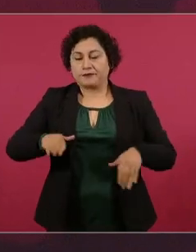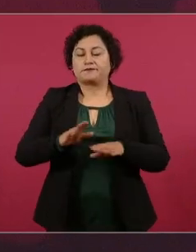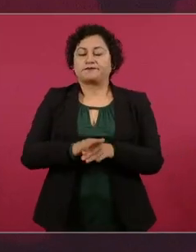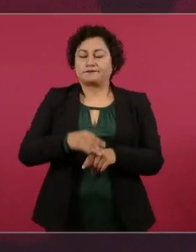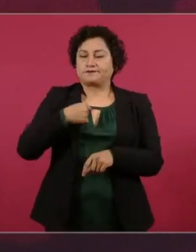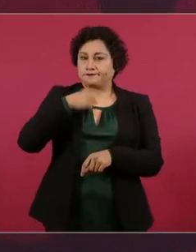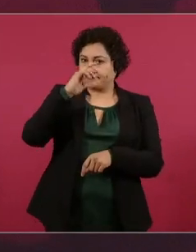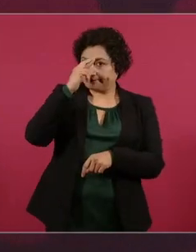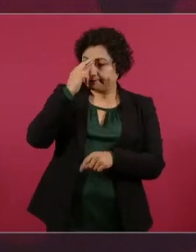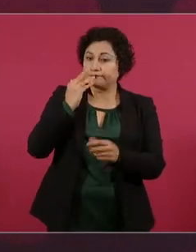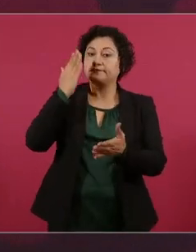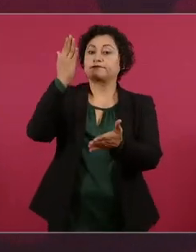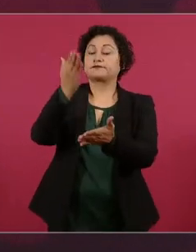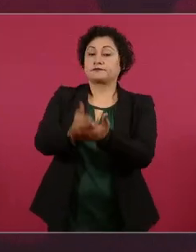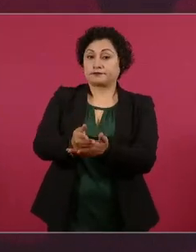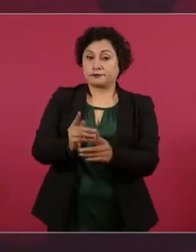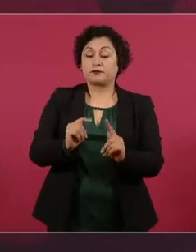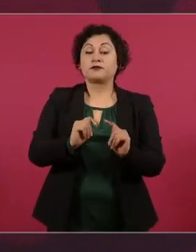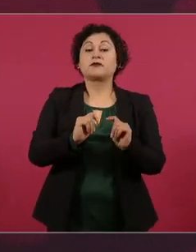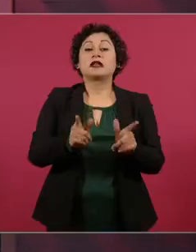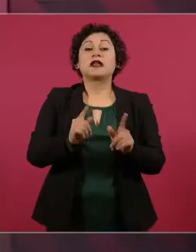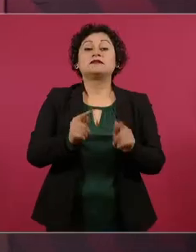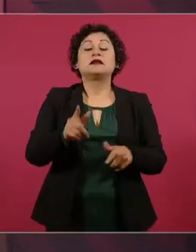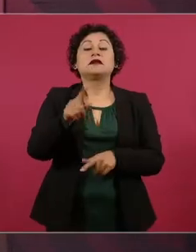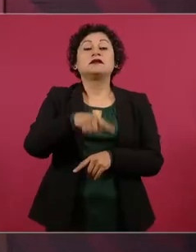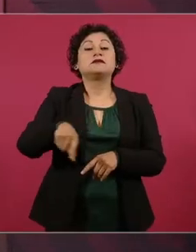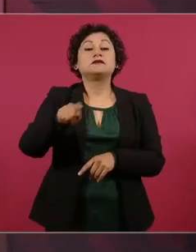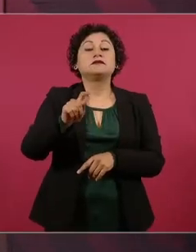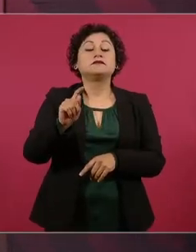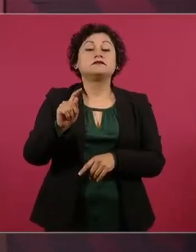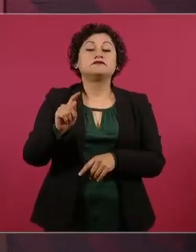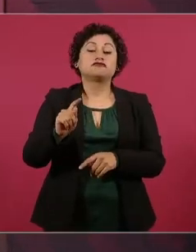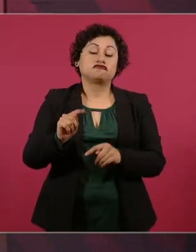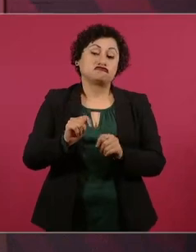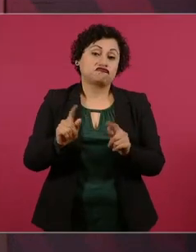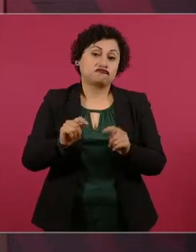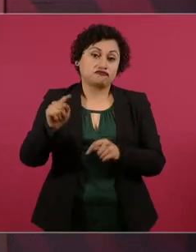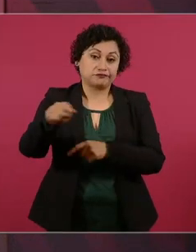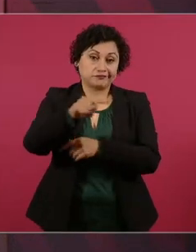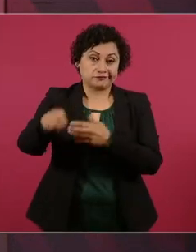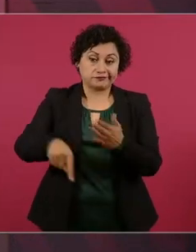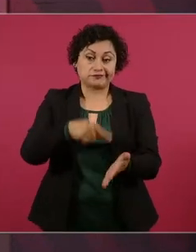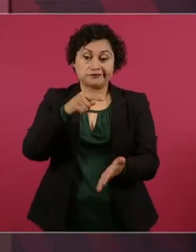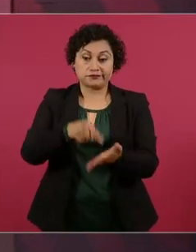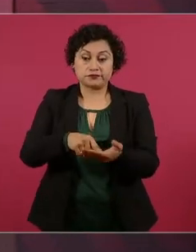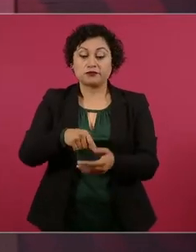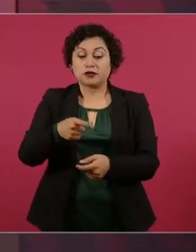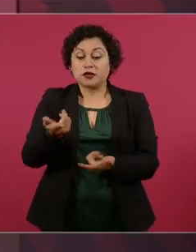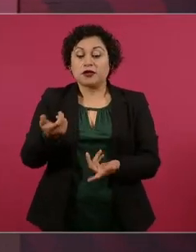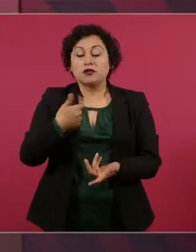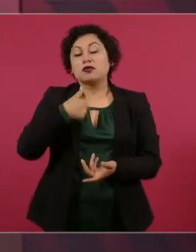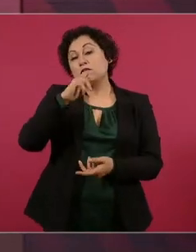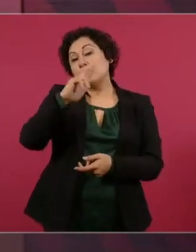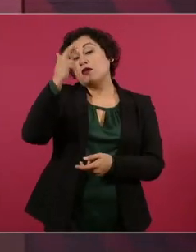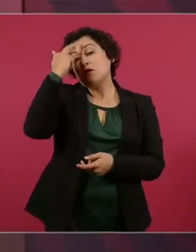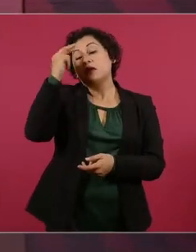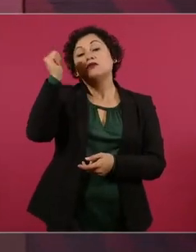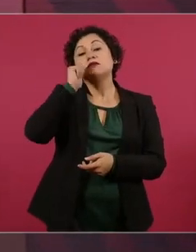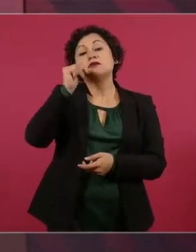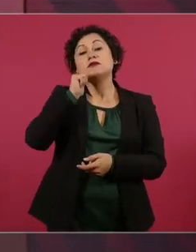acuerdo. Y siempre llegábamos y hacíamos un meeting para informarle al pueblo.